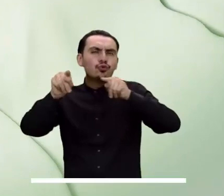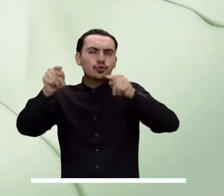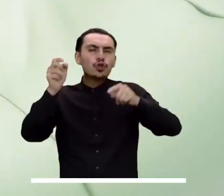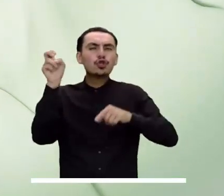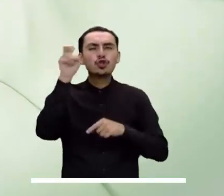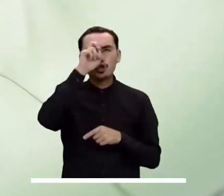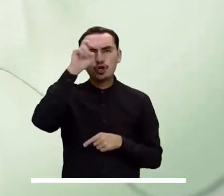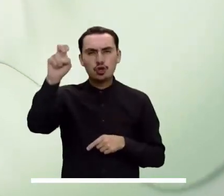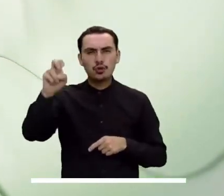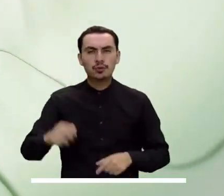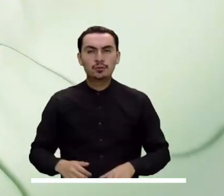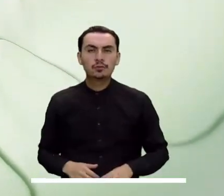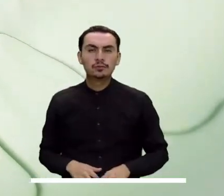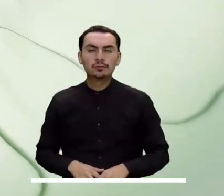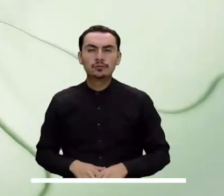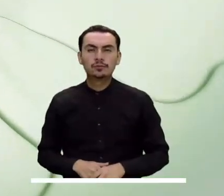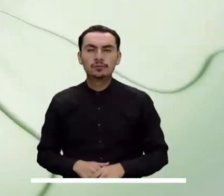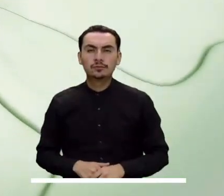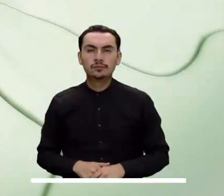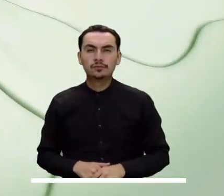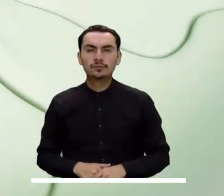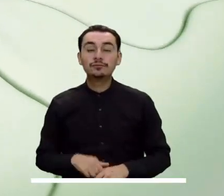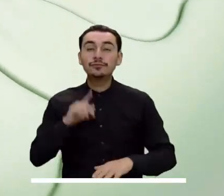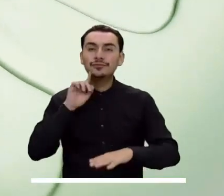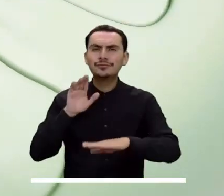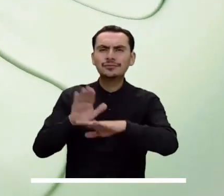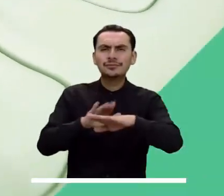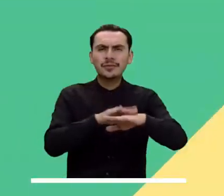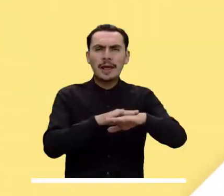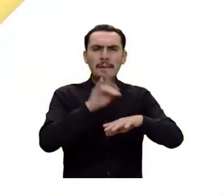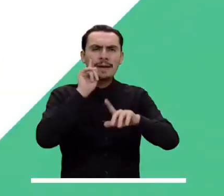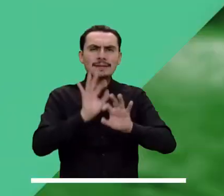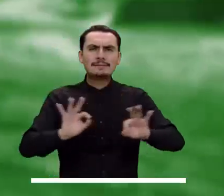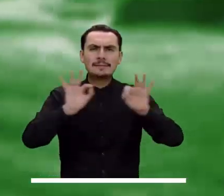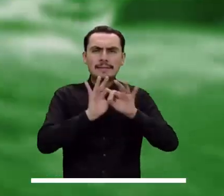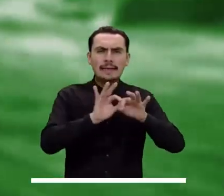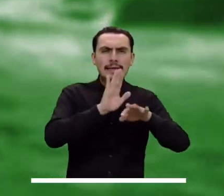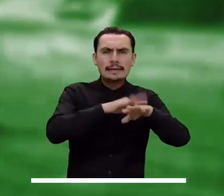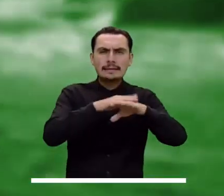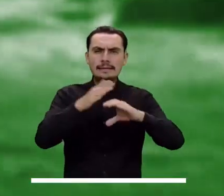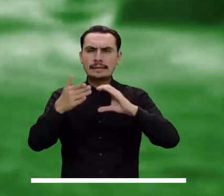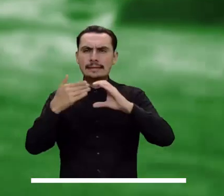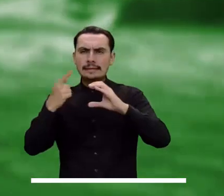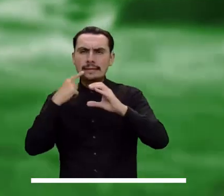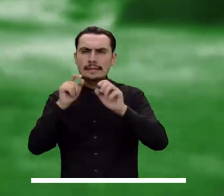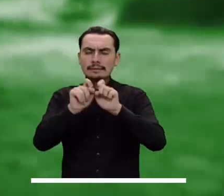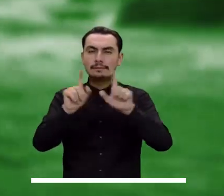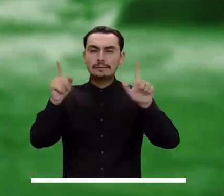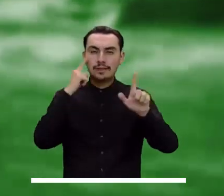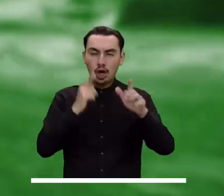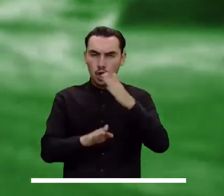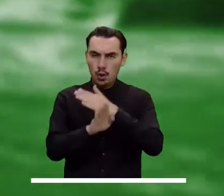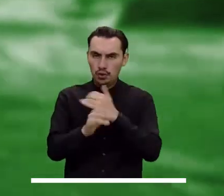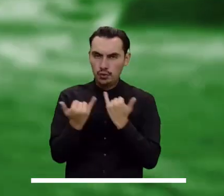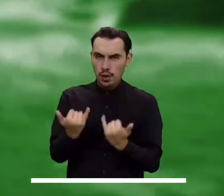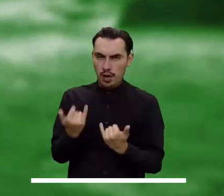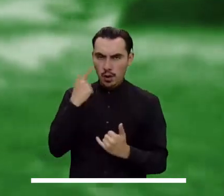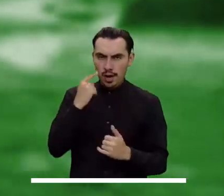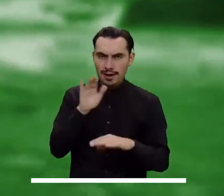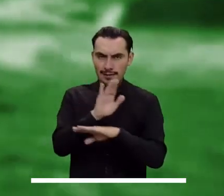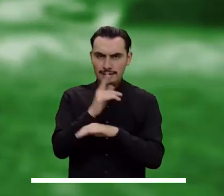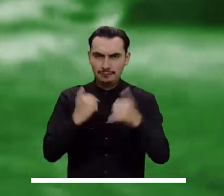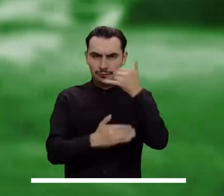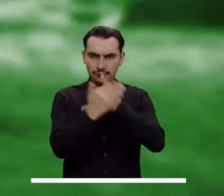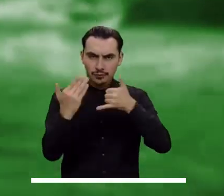descartan lluvias dispersas al norte de la ciudad. Atención a las principales alertas meteorológicas que